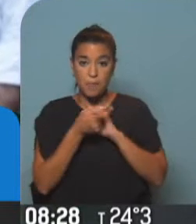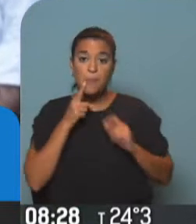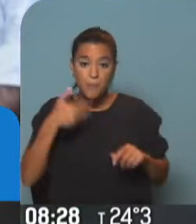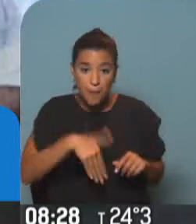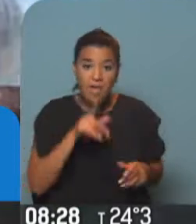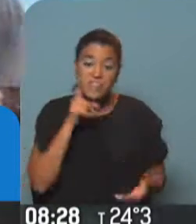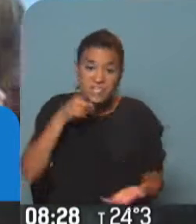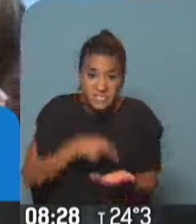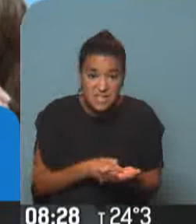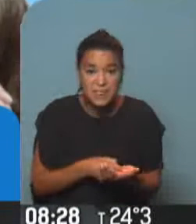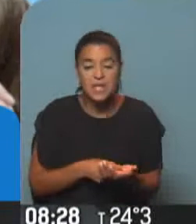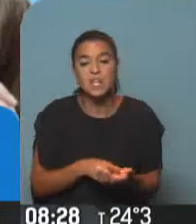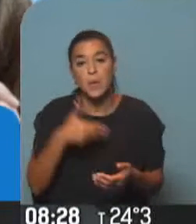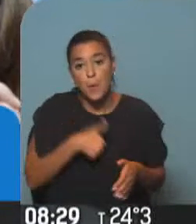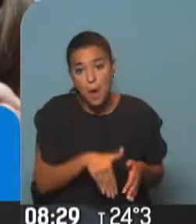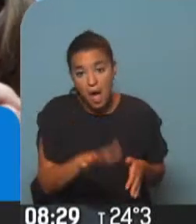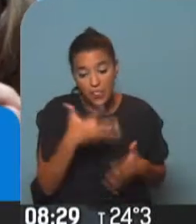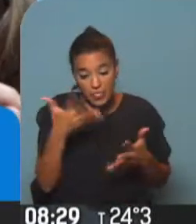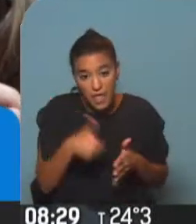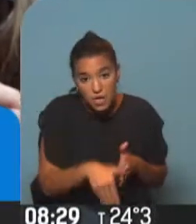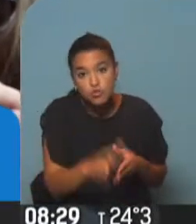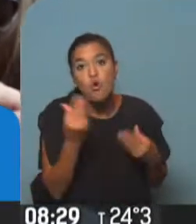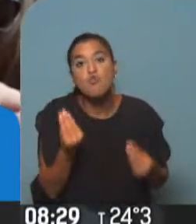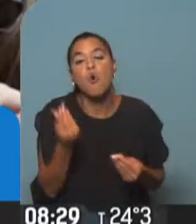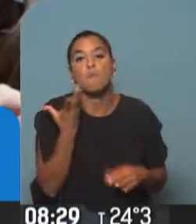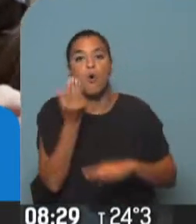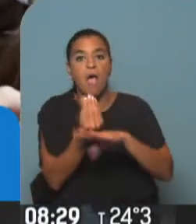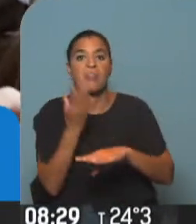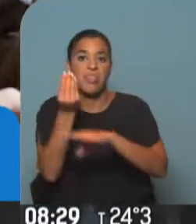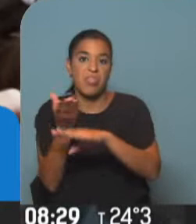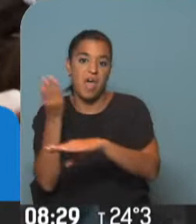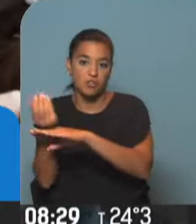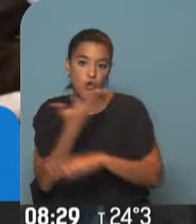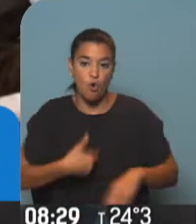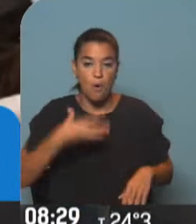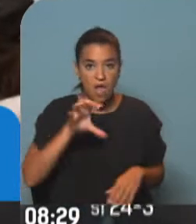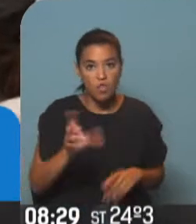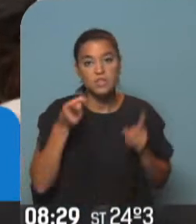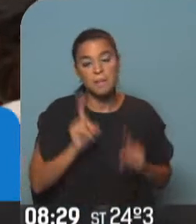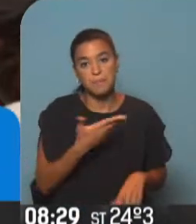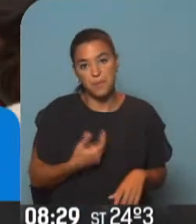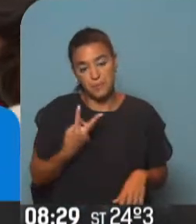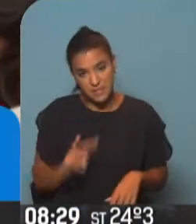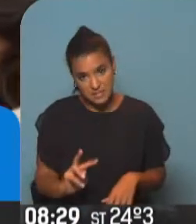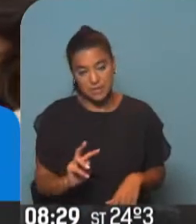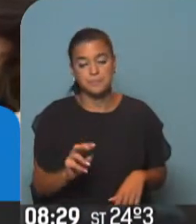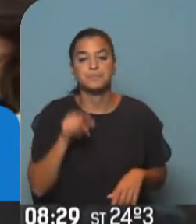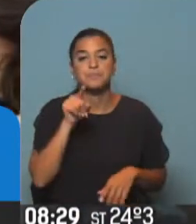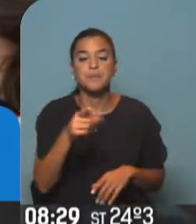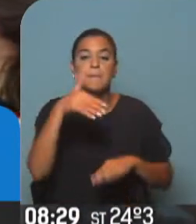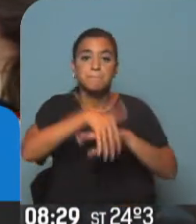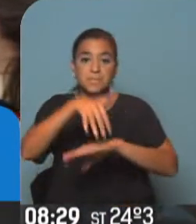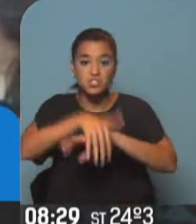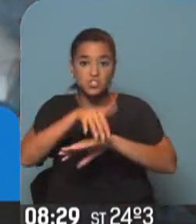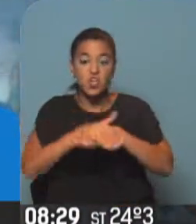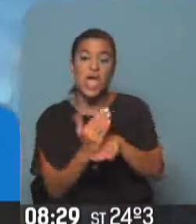orgánicamente en los próximos días su fórmula de candidatos a mis emisiones es otra de las provincias que anticipa